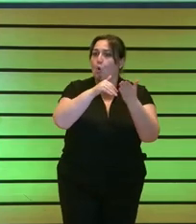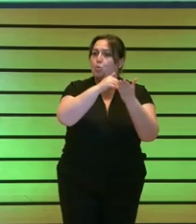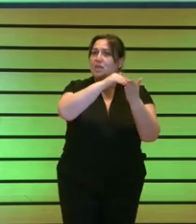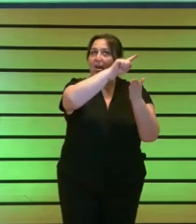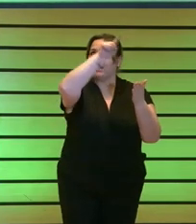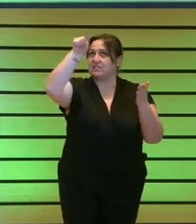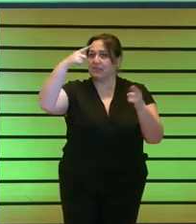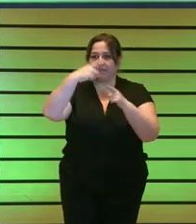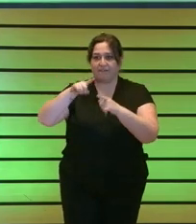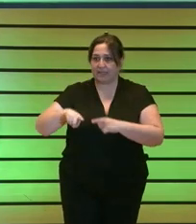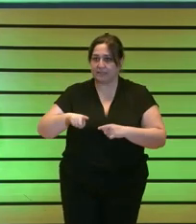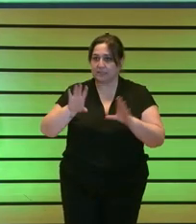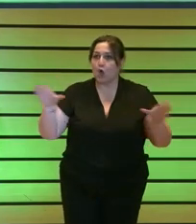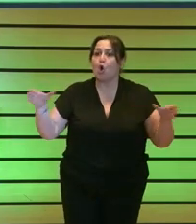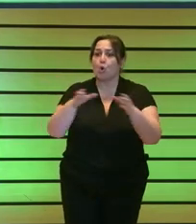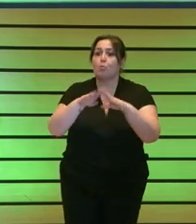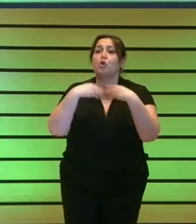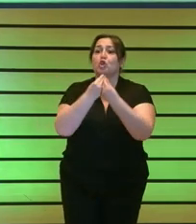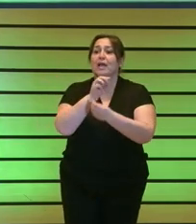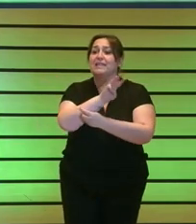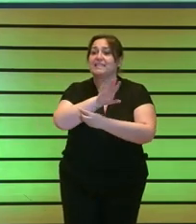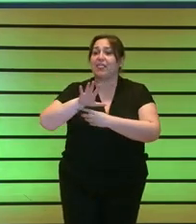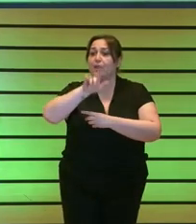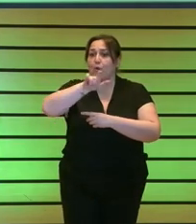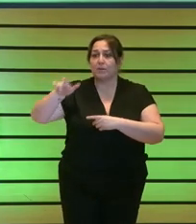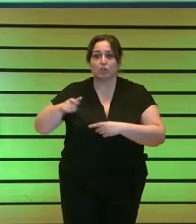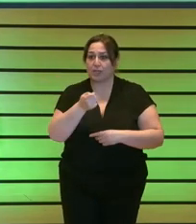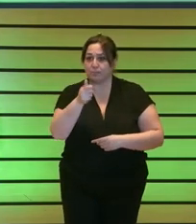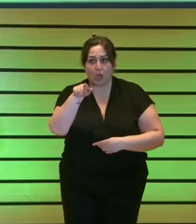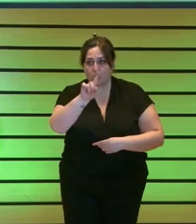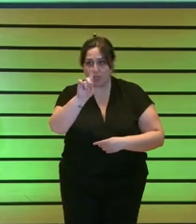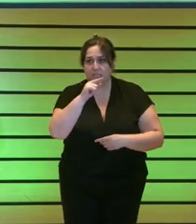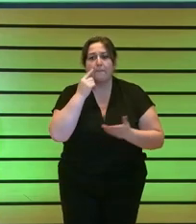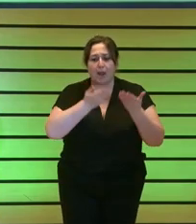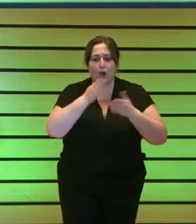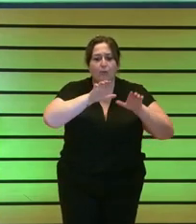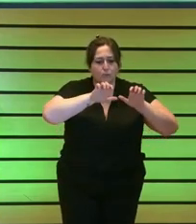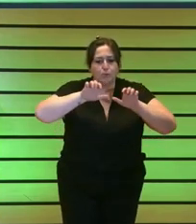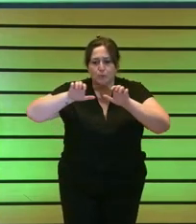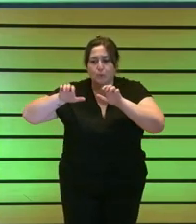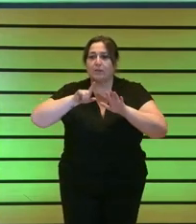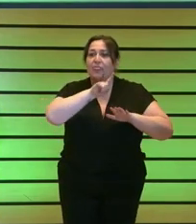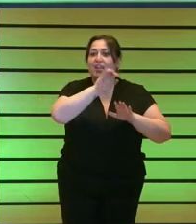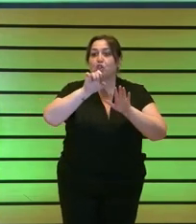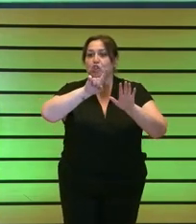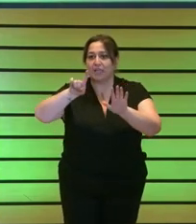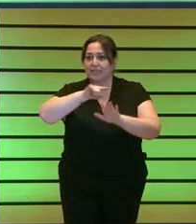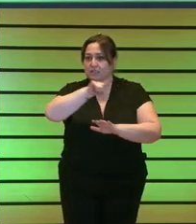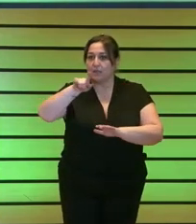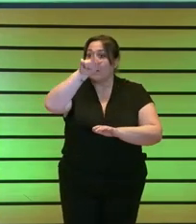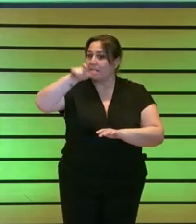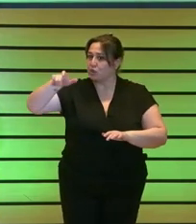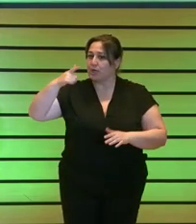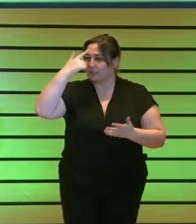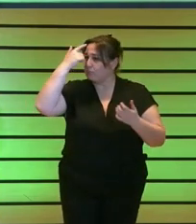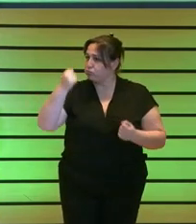35 personas que no son pocas que han valorado una a una las 106 vale son personas destacadas no en